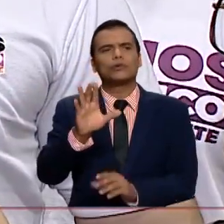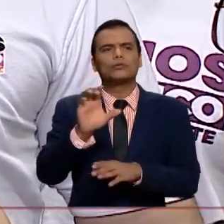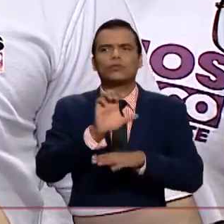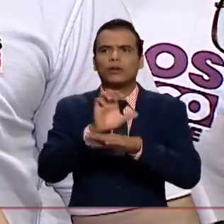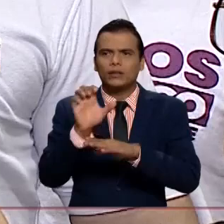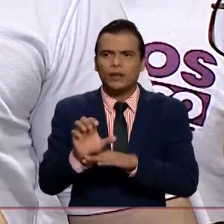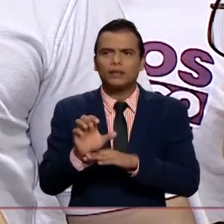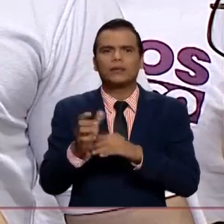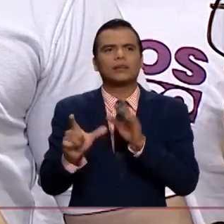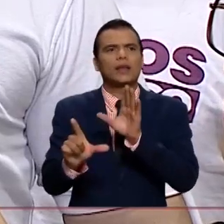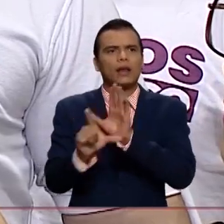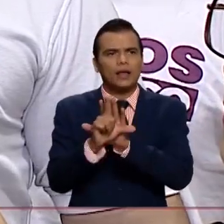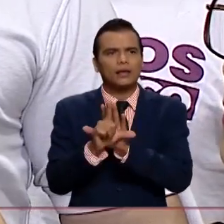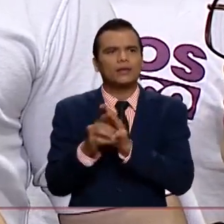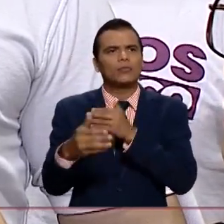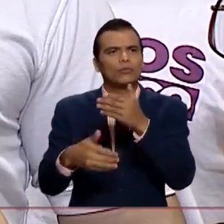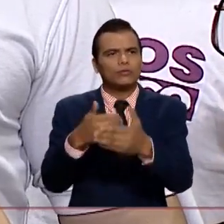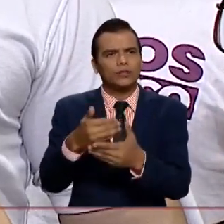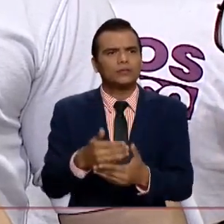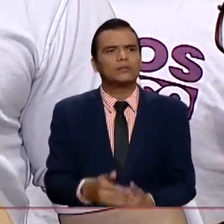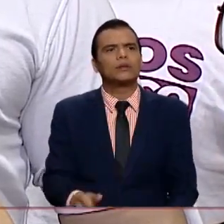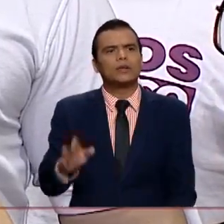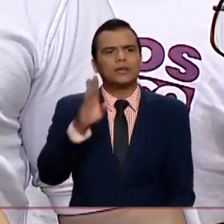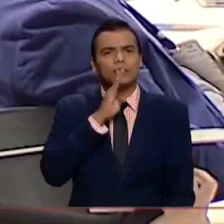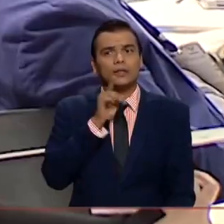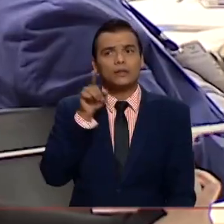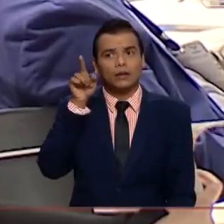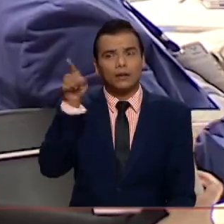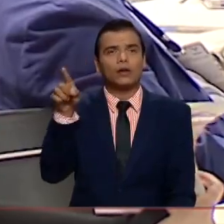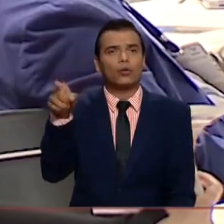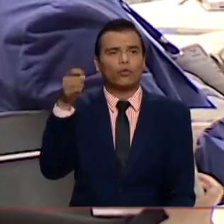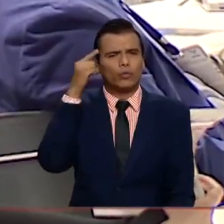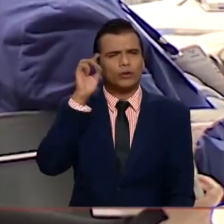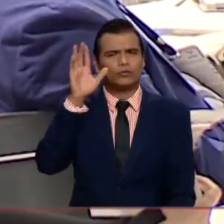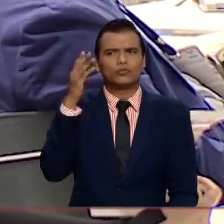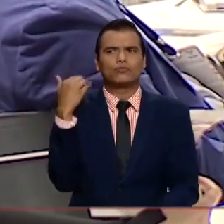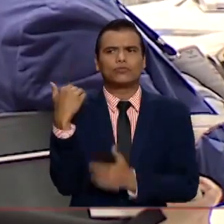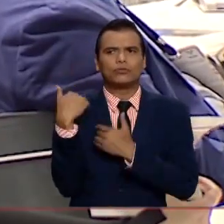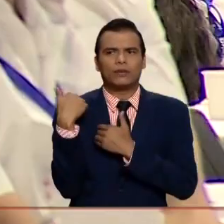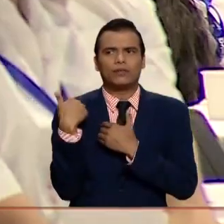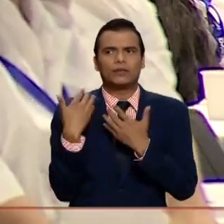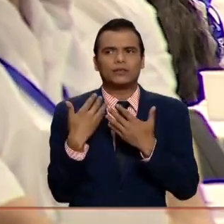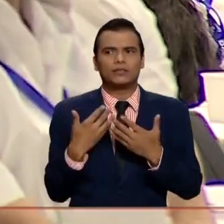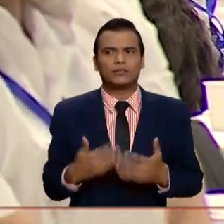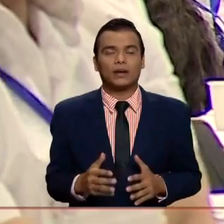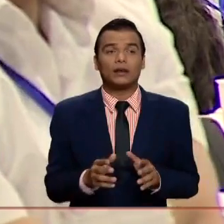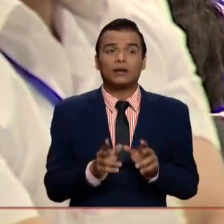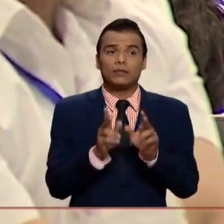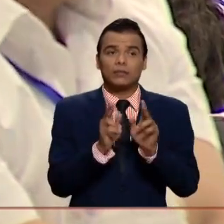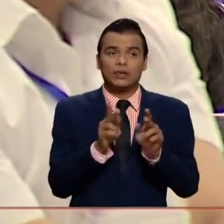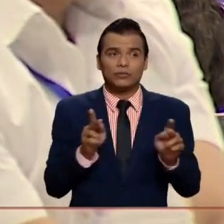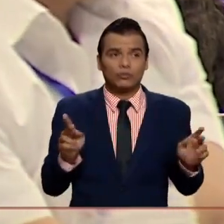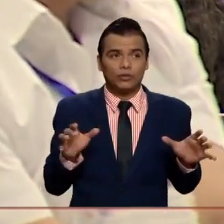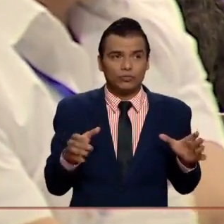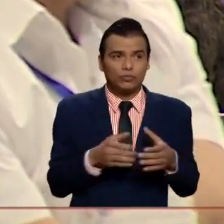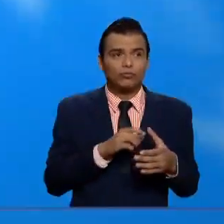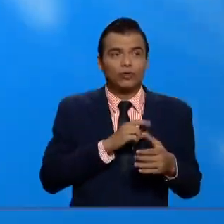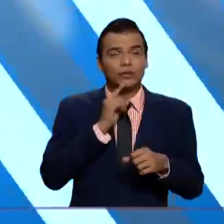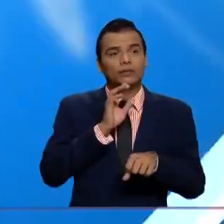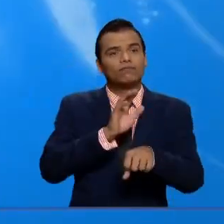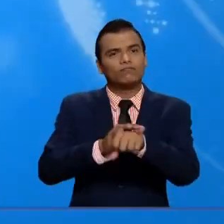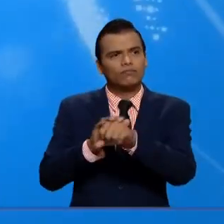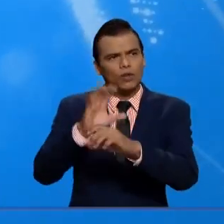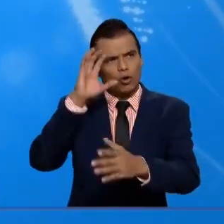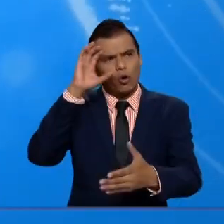es el propio presidente de la República. Esa es mi invitación. Ante esta situación, líderes políticos del departamento también reaccionaron.